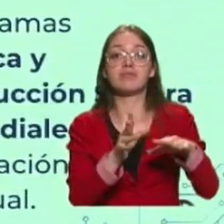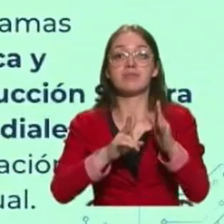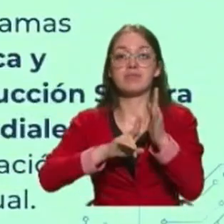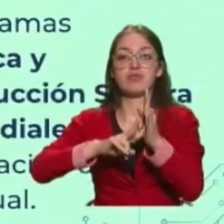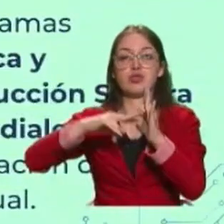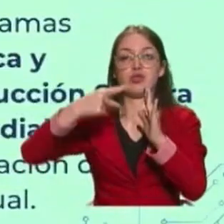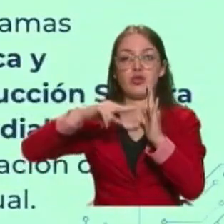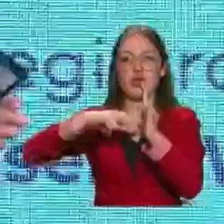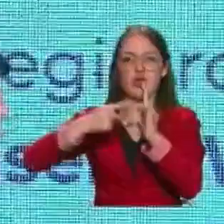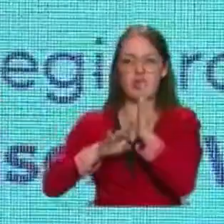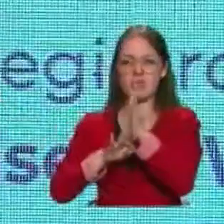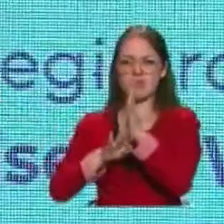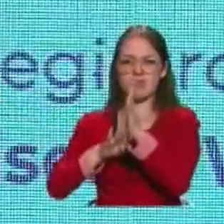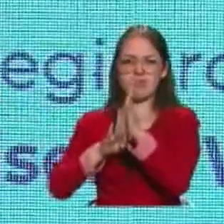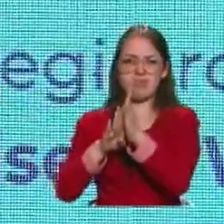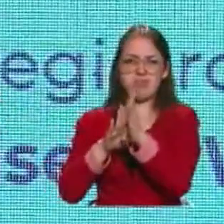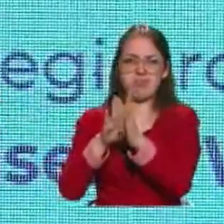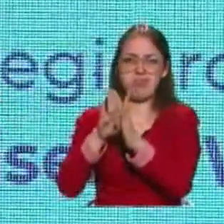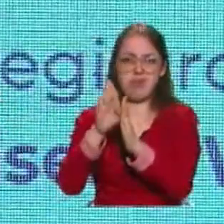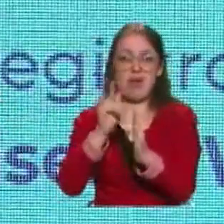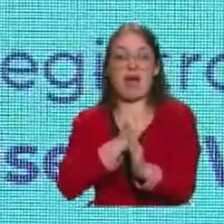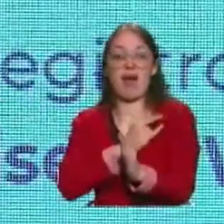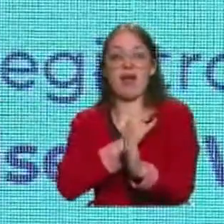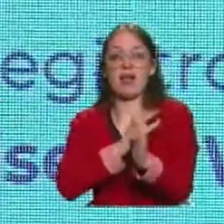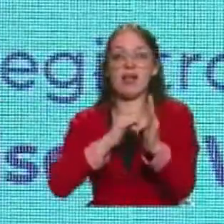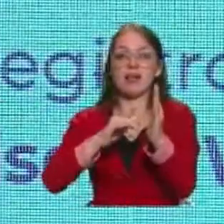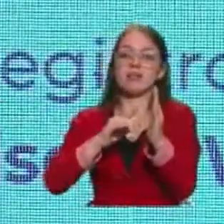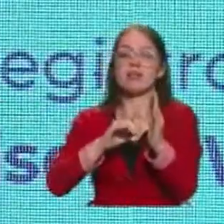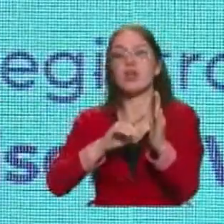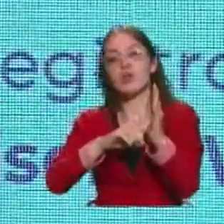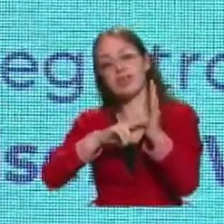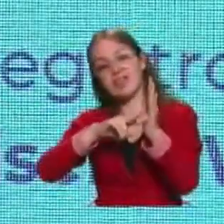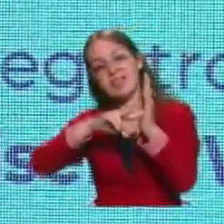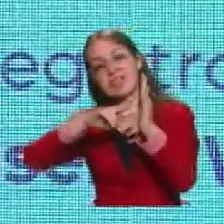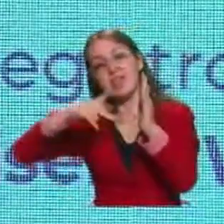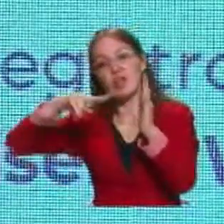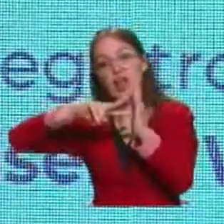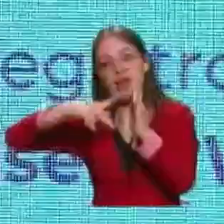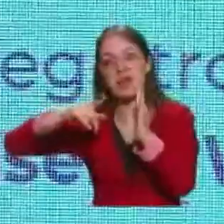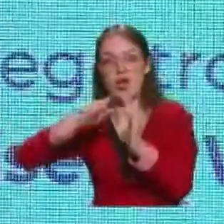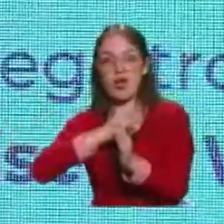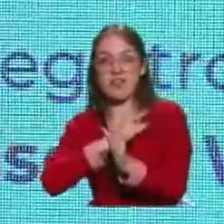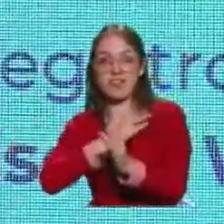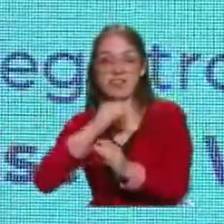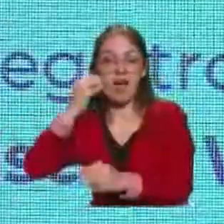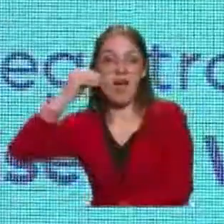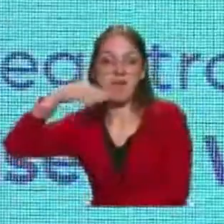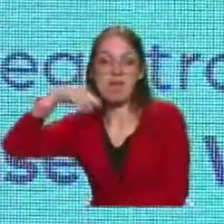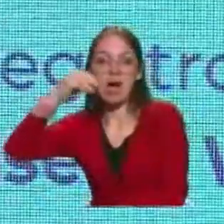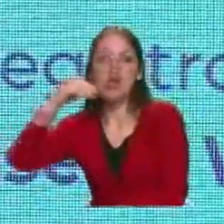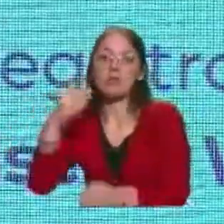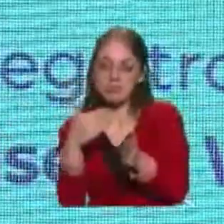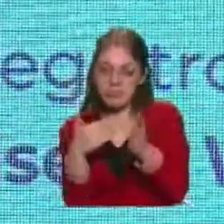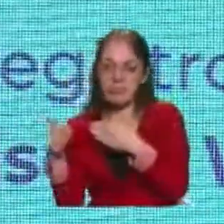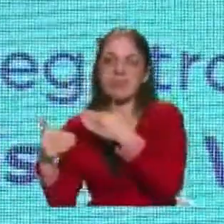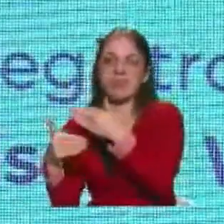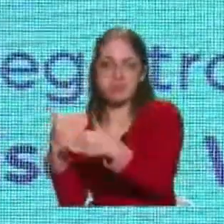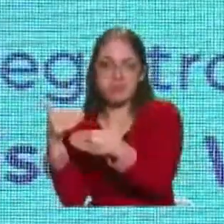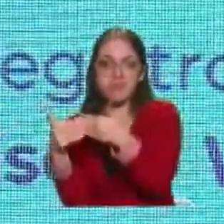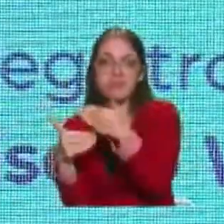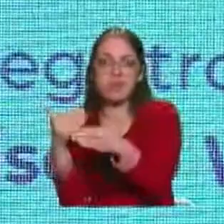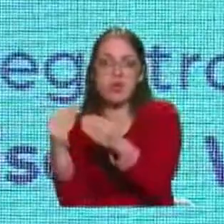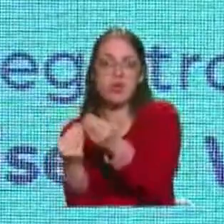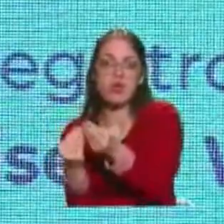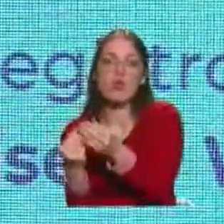través de una carrera tecnológica desde la universidad envigado estamos en ese proceso también el cef y